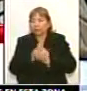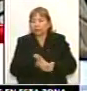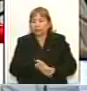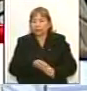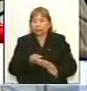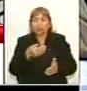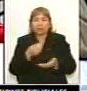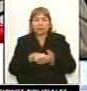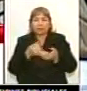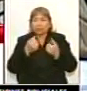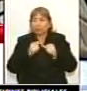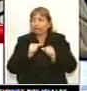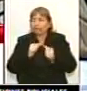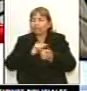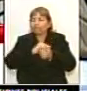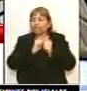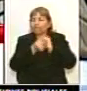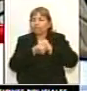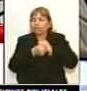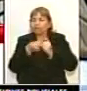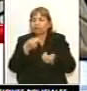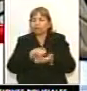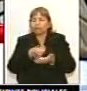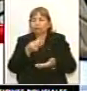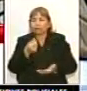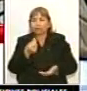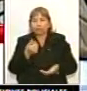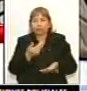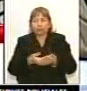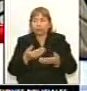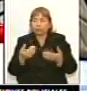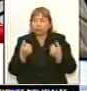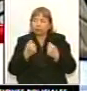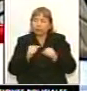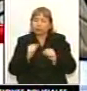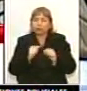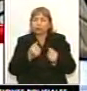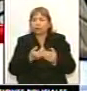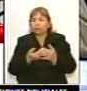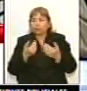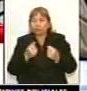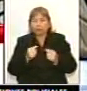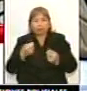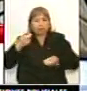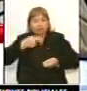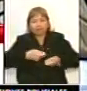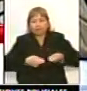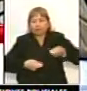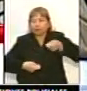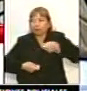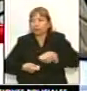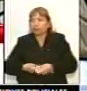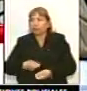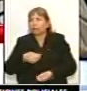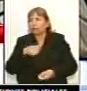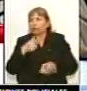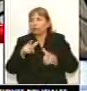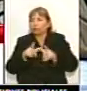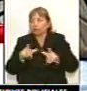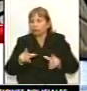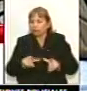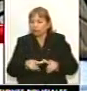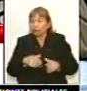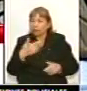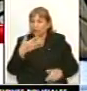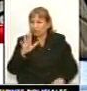la imposibilidad de convertirlos en moneda dura, con la imposibilidad de poder invertir en otros lugares. Entonces, ya una